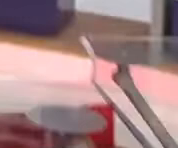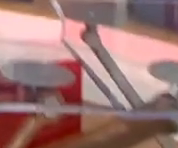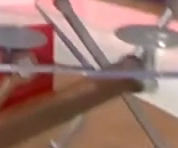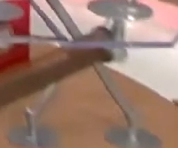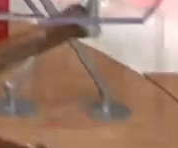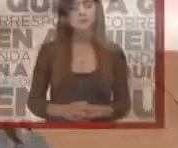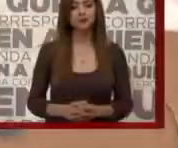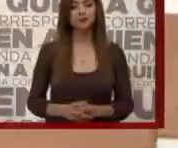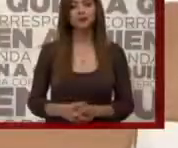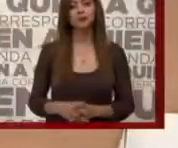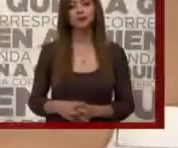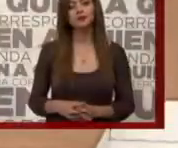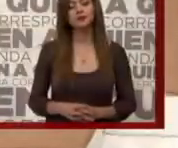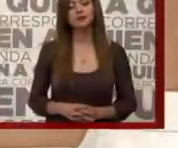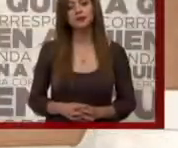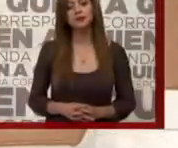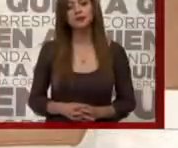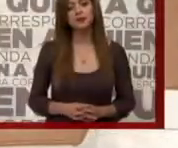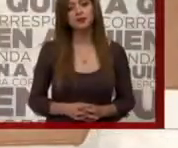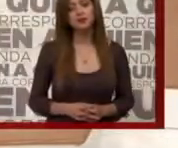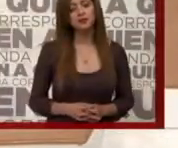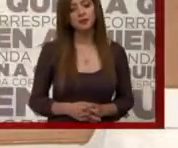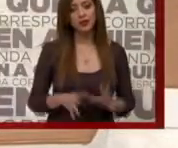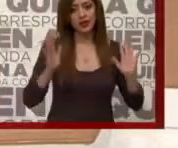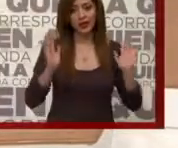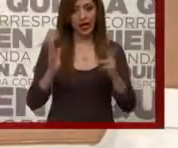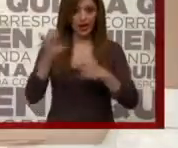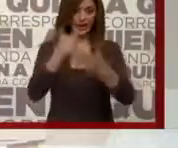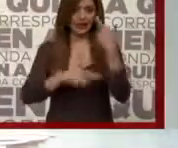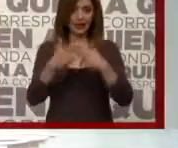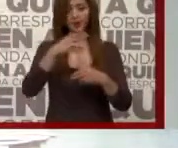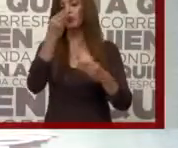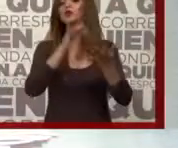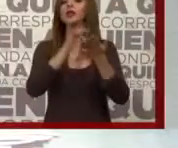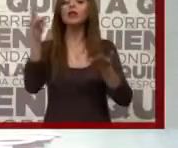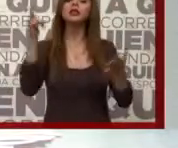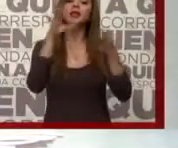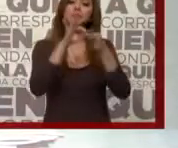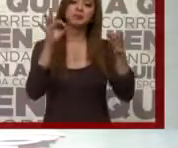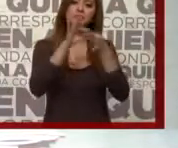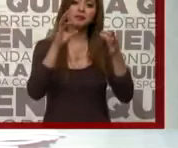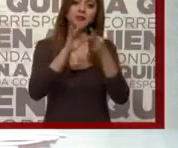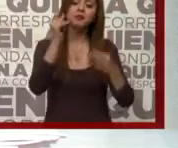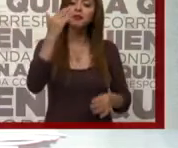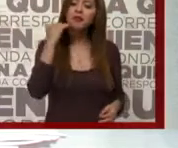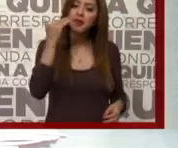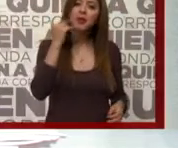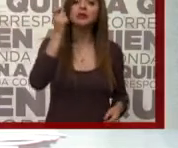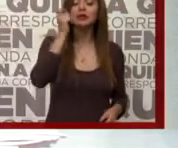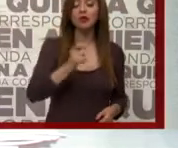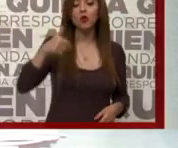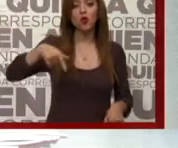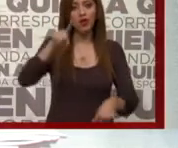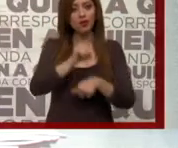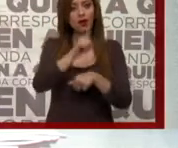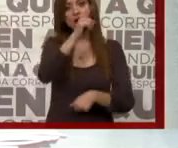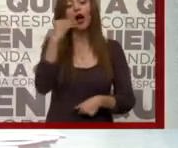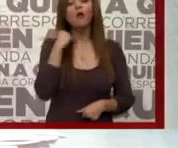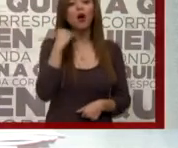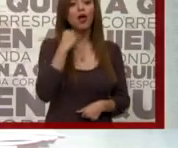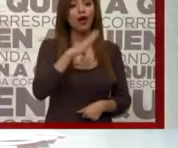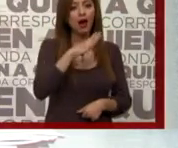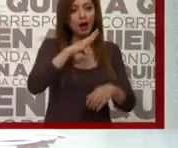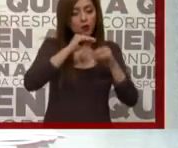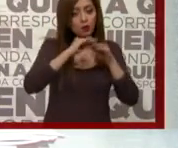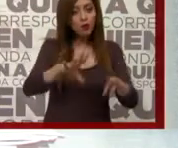5166-2313. Wow, claro. Bien, regresamos. Gracias por sus comentarios, muy gentiles. Sí, están los abogados en la puerta, gracias.